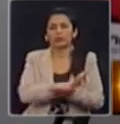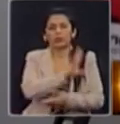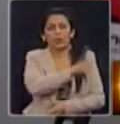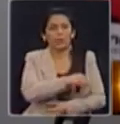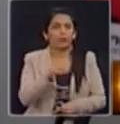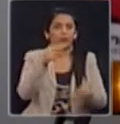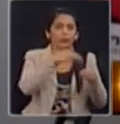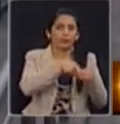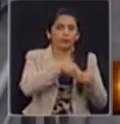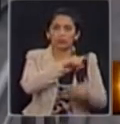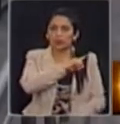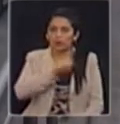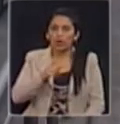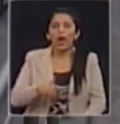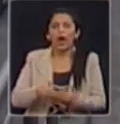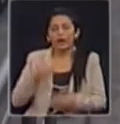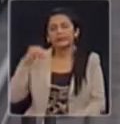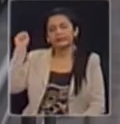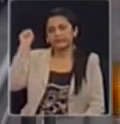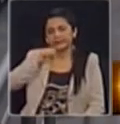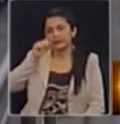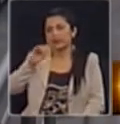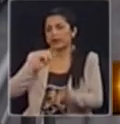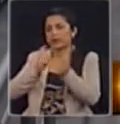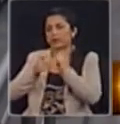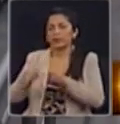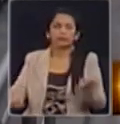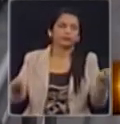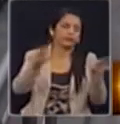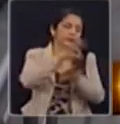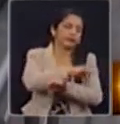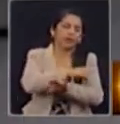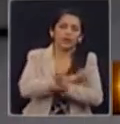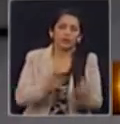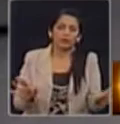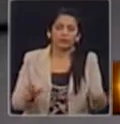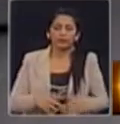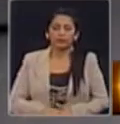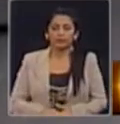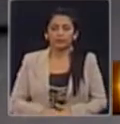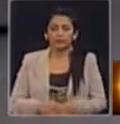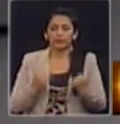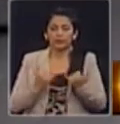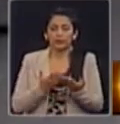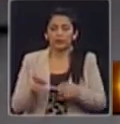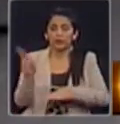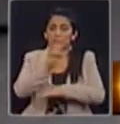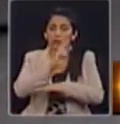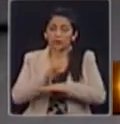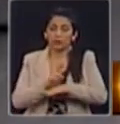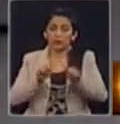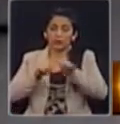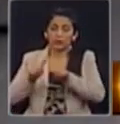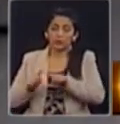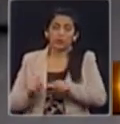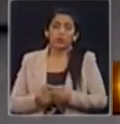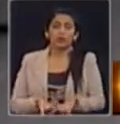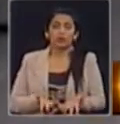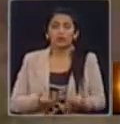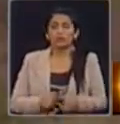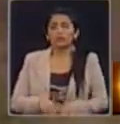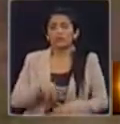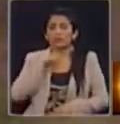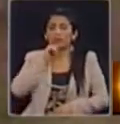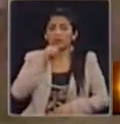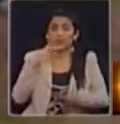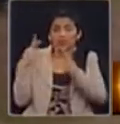ocurría antes. De otro lado, con respecto a presuntos actos de negligencia por parte de rectores distritales en casos de denuncias de abuso